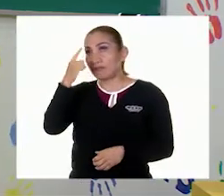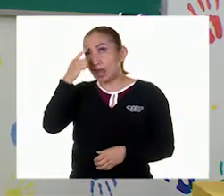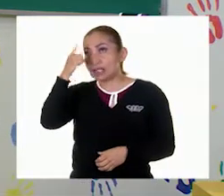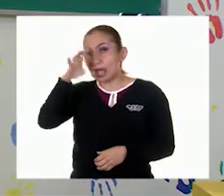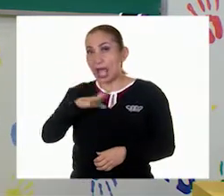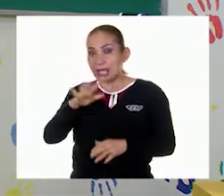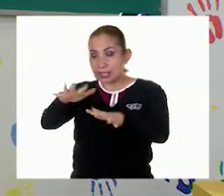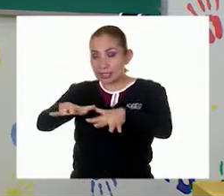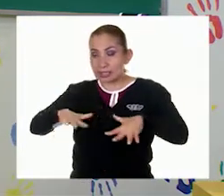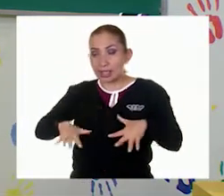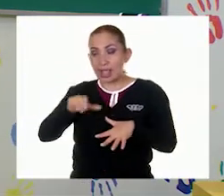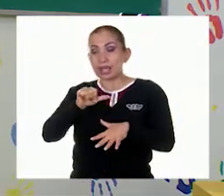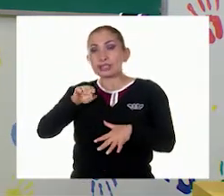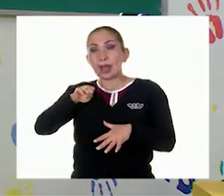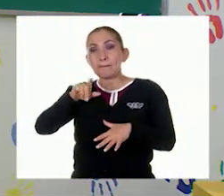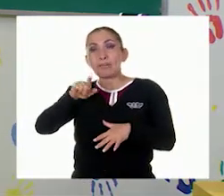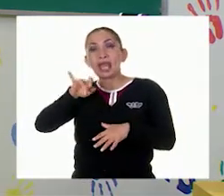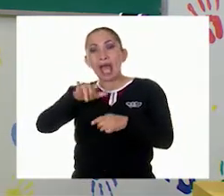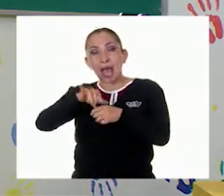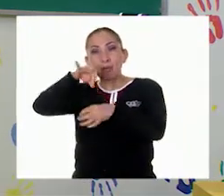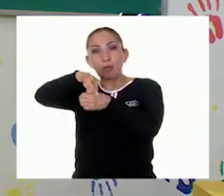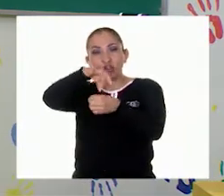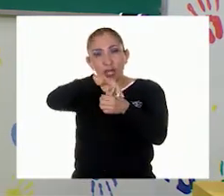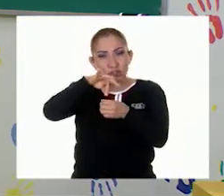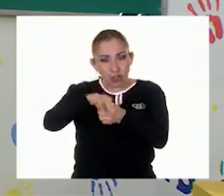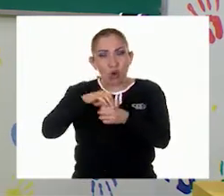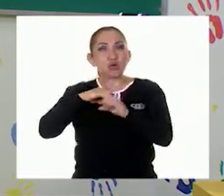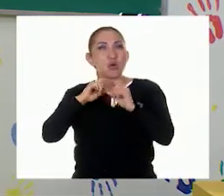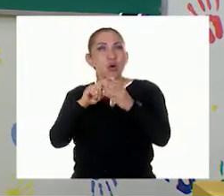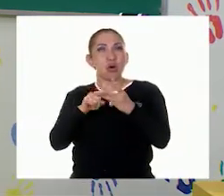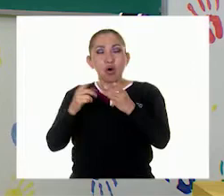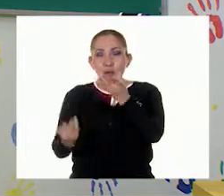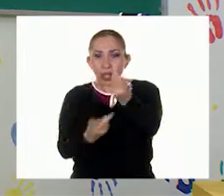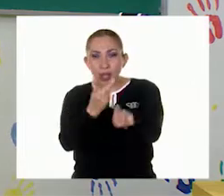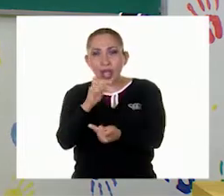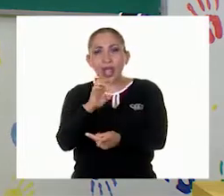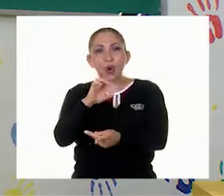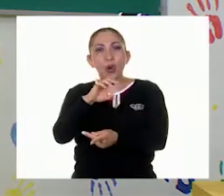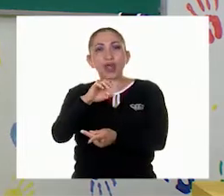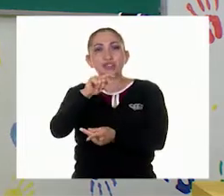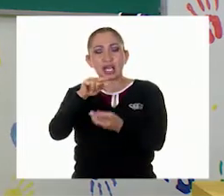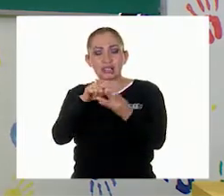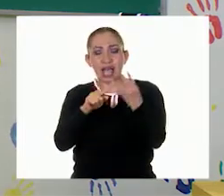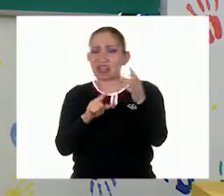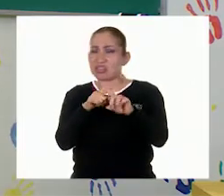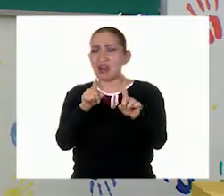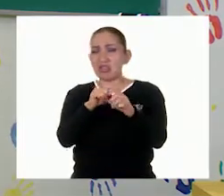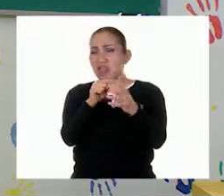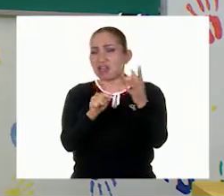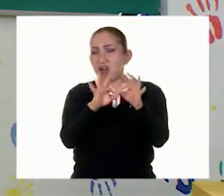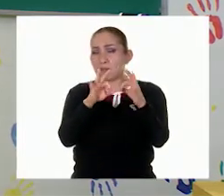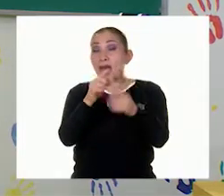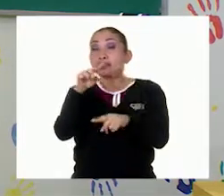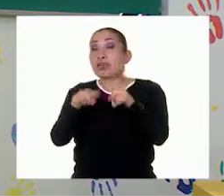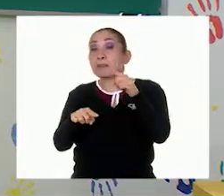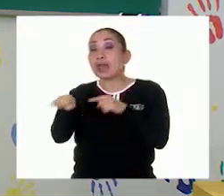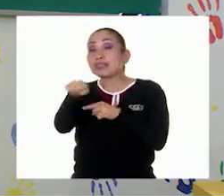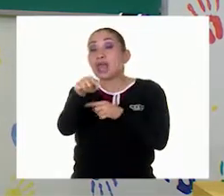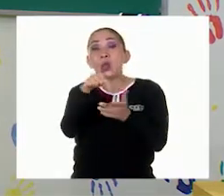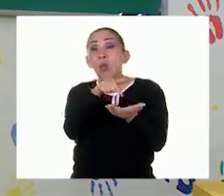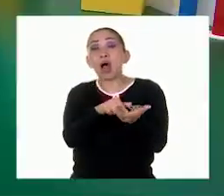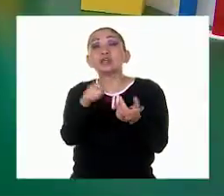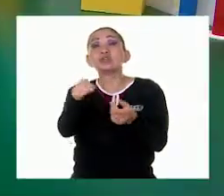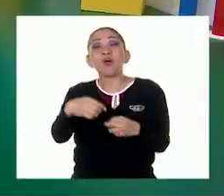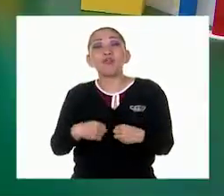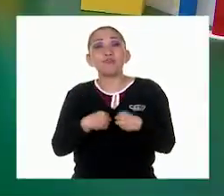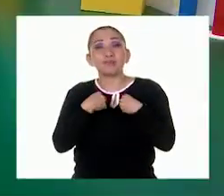la asamblea, las votaciones, las encuestas y bueno, en realidad son varias opciones. Todo depende del lugar